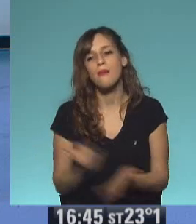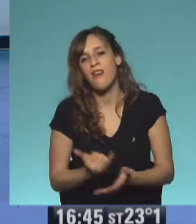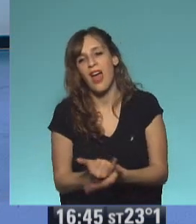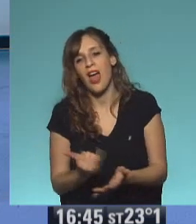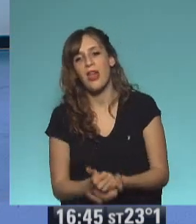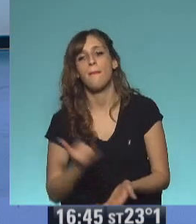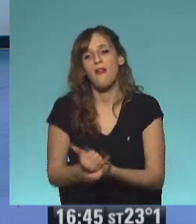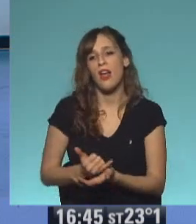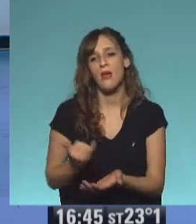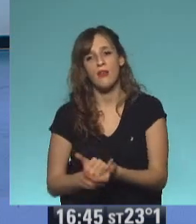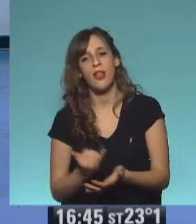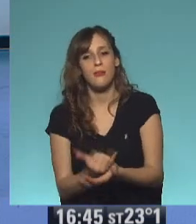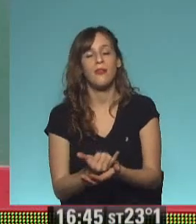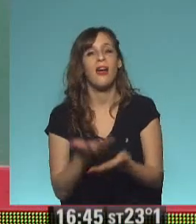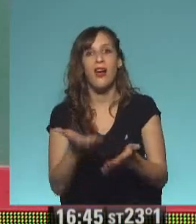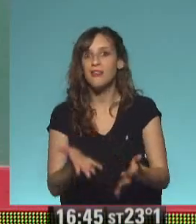pagadas